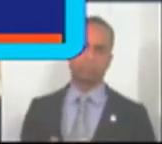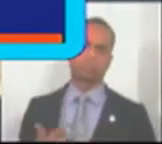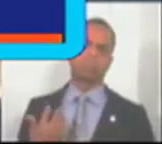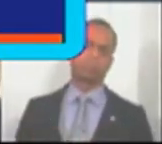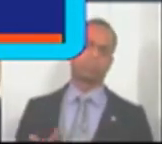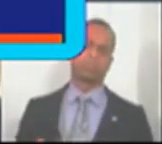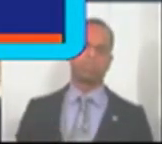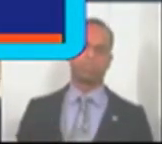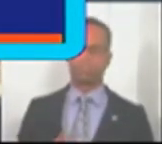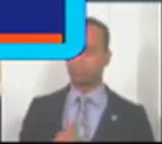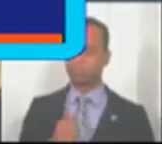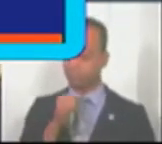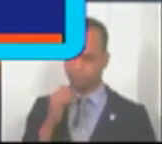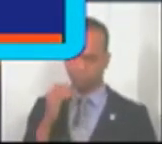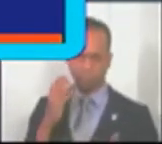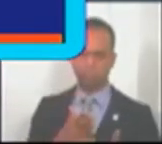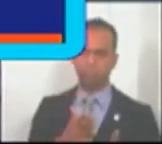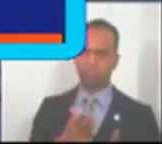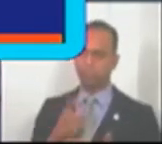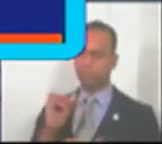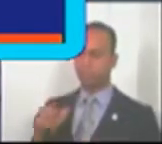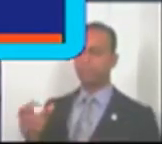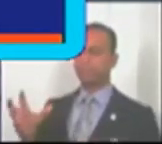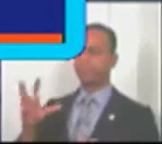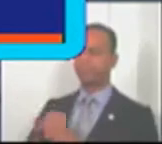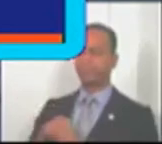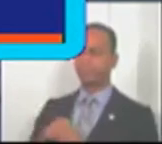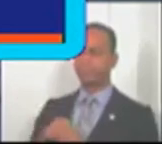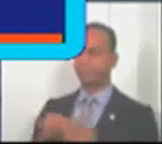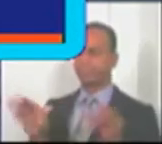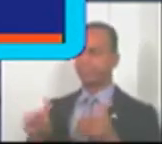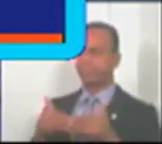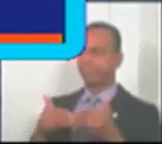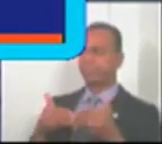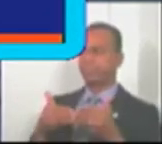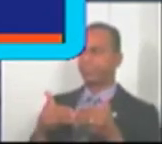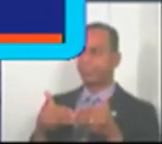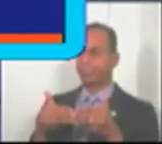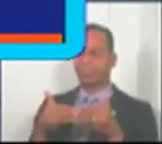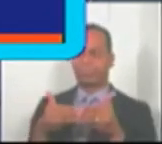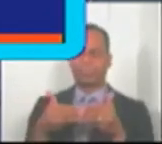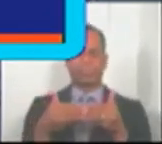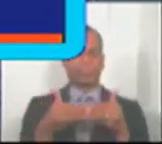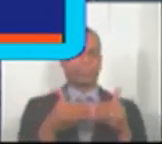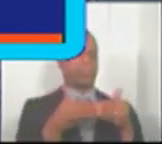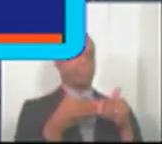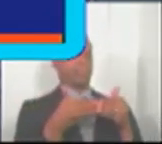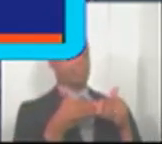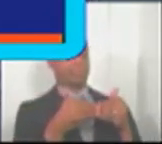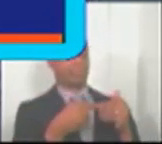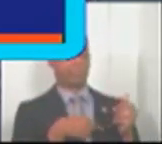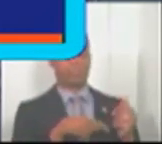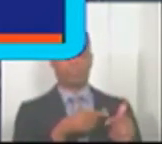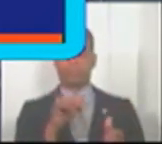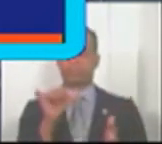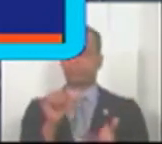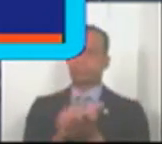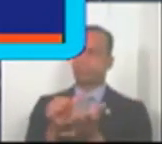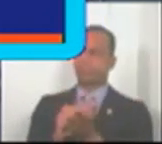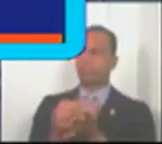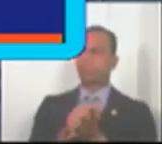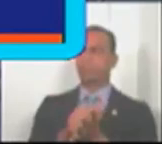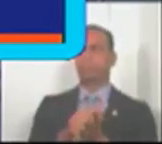imparable. Eso de vivir encerrado en un espacio pequeño o tribal era ya imposible. Que